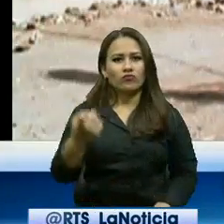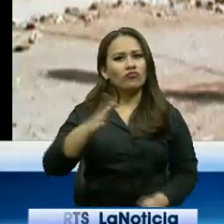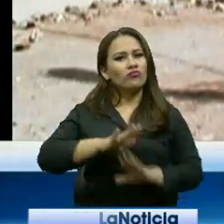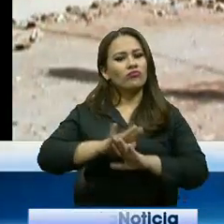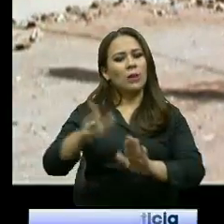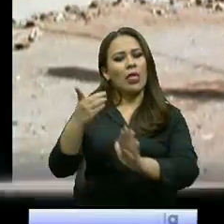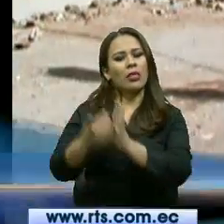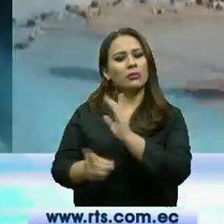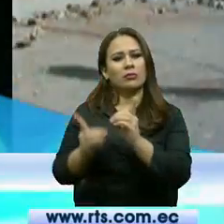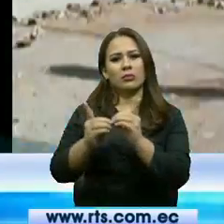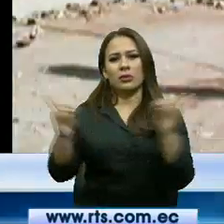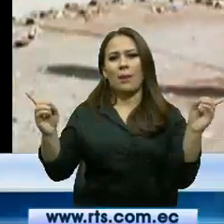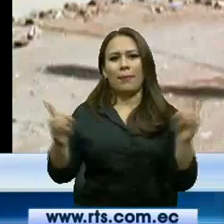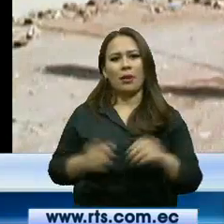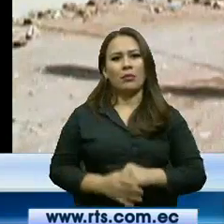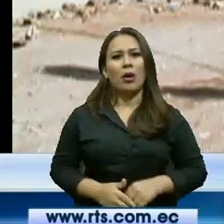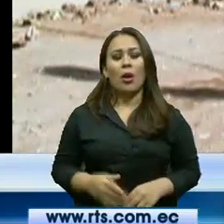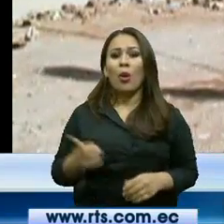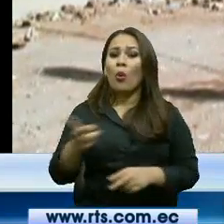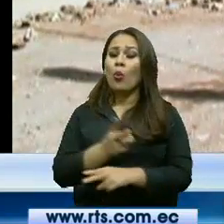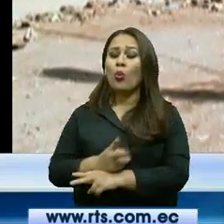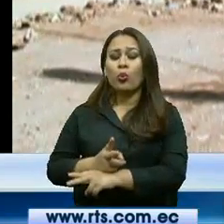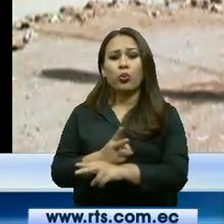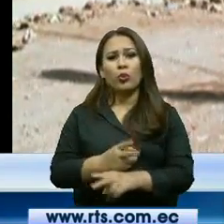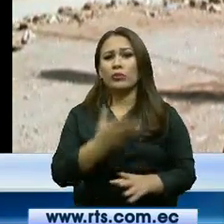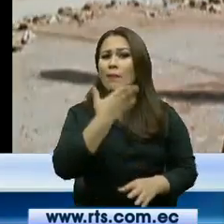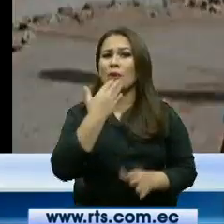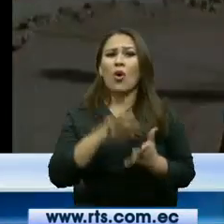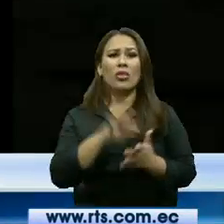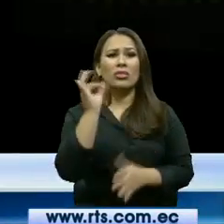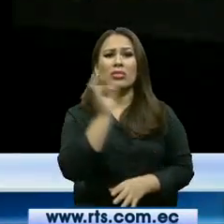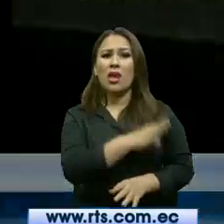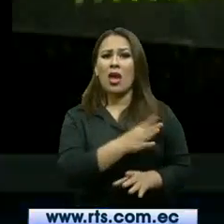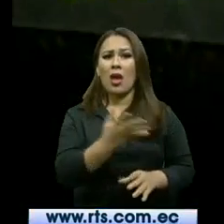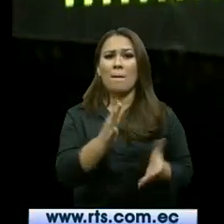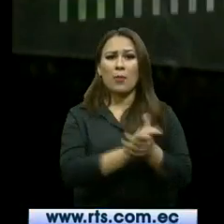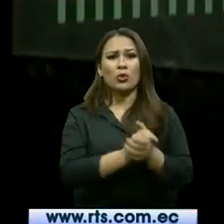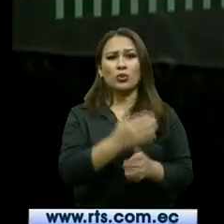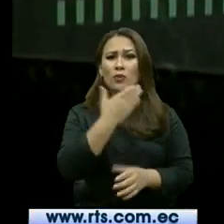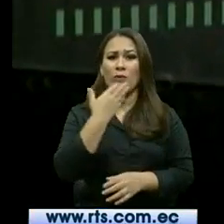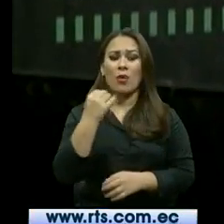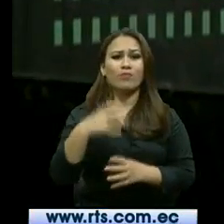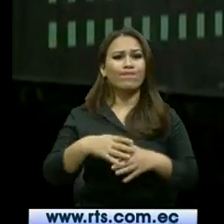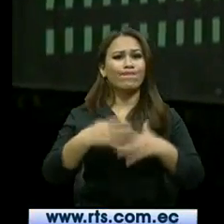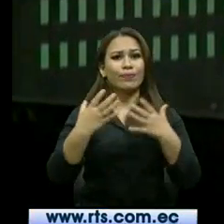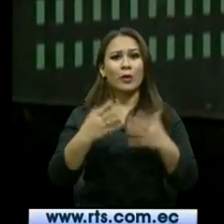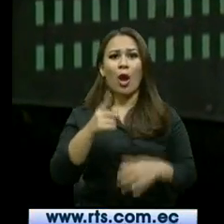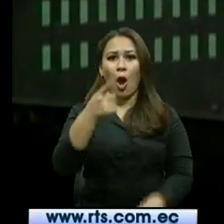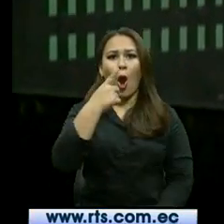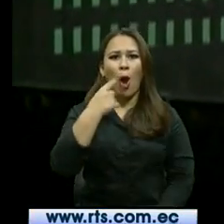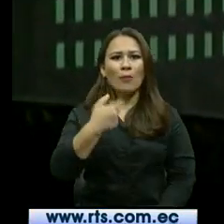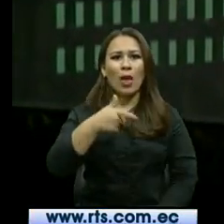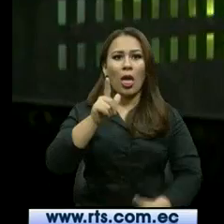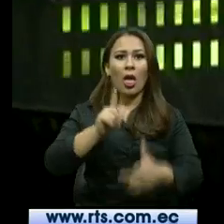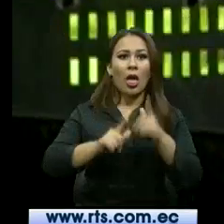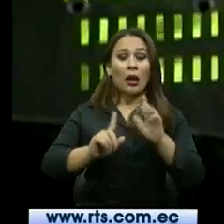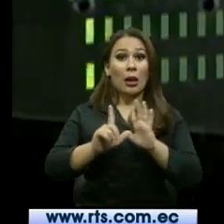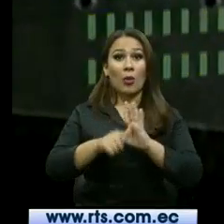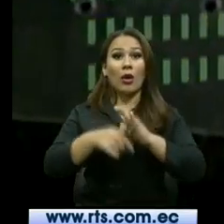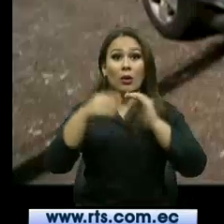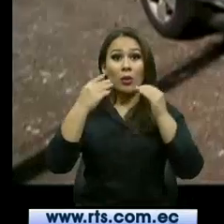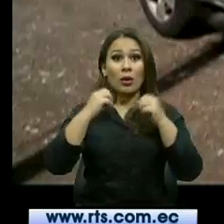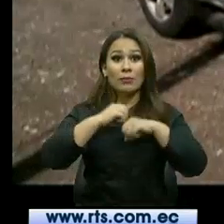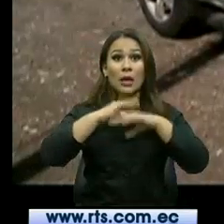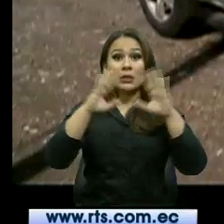Le digo, un día de estos te va a matar, sepárate, pero no me hizo caso. Seguramente cuando le llegue el chuchaqui se enterará del grave problema